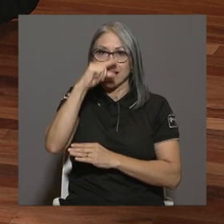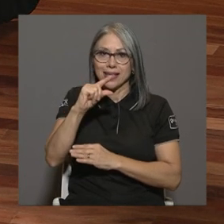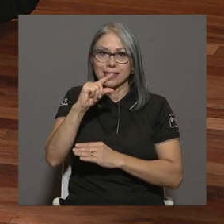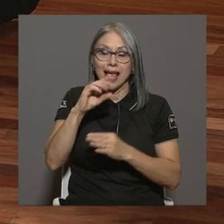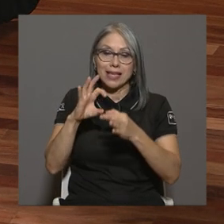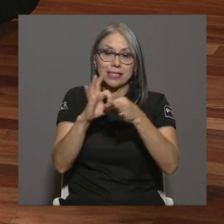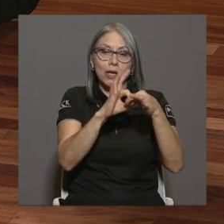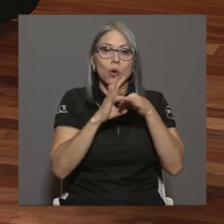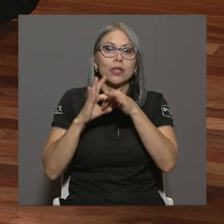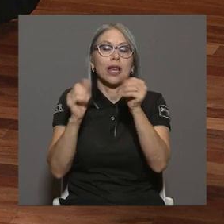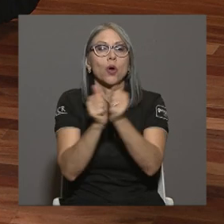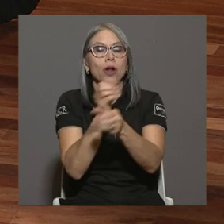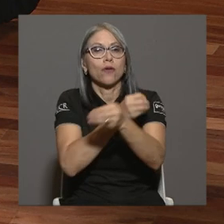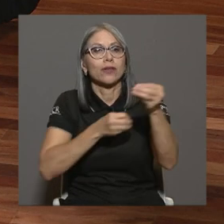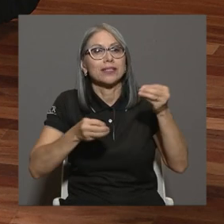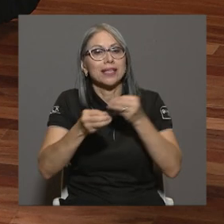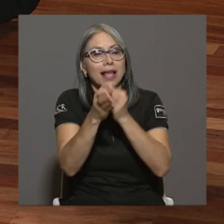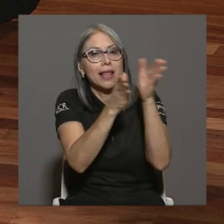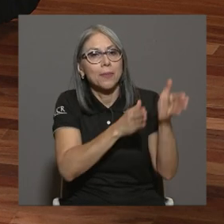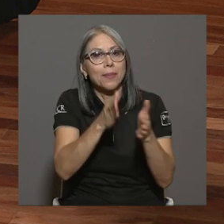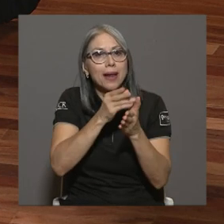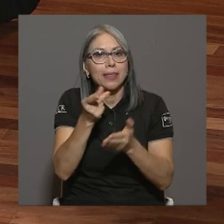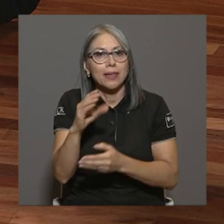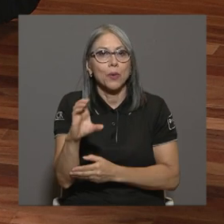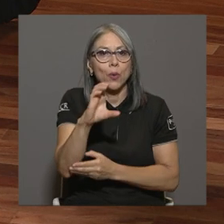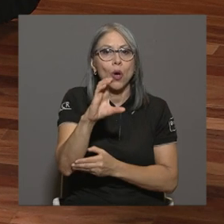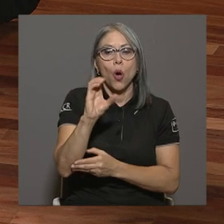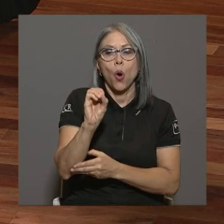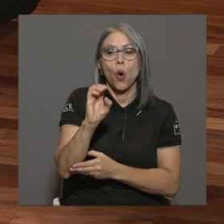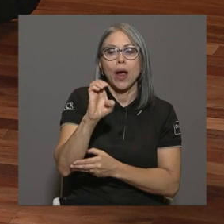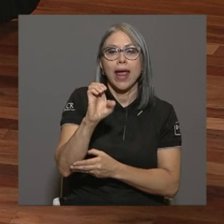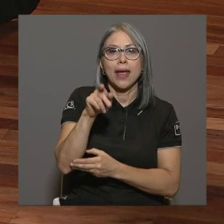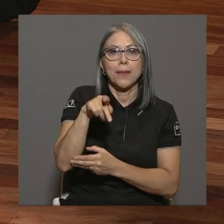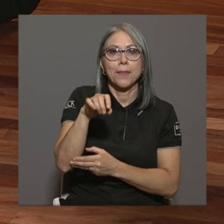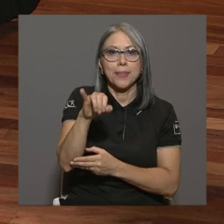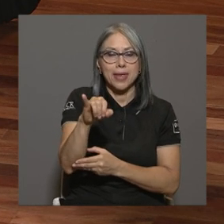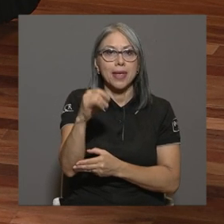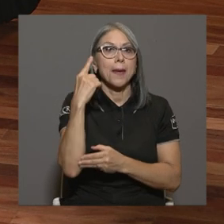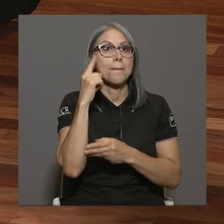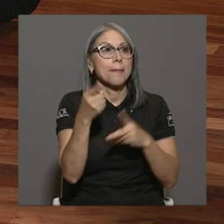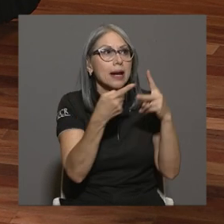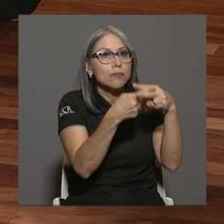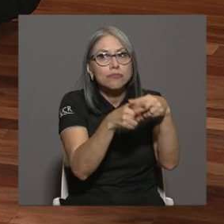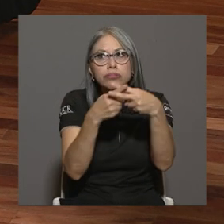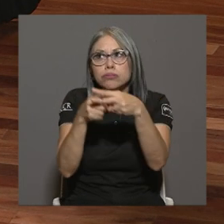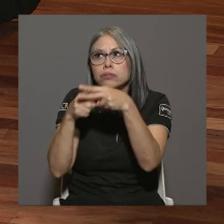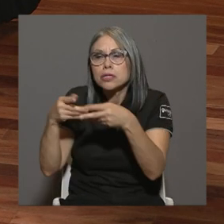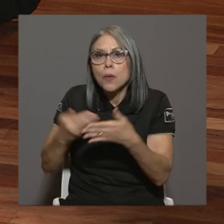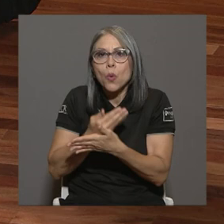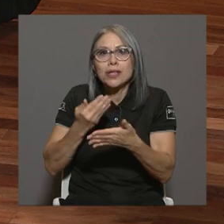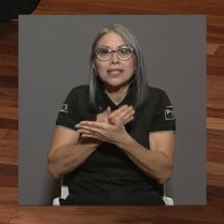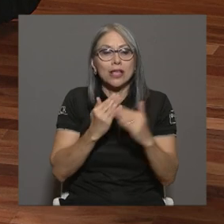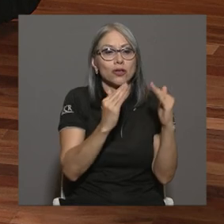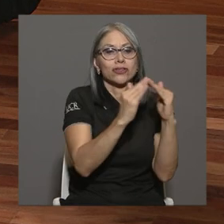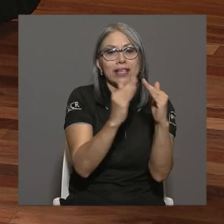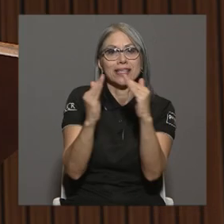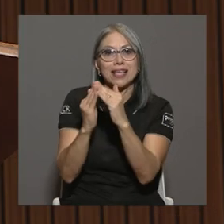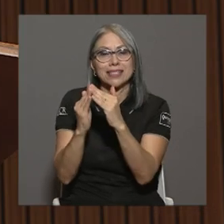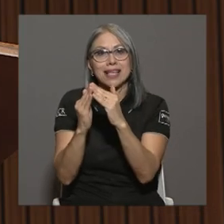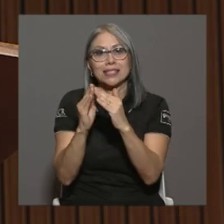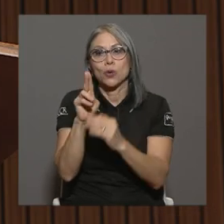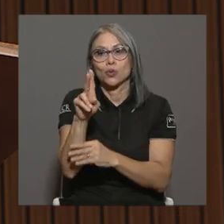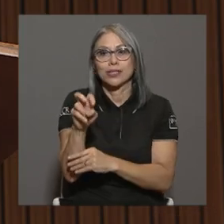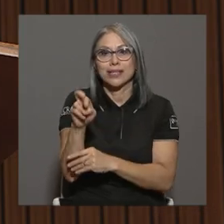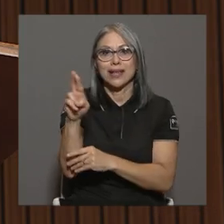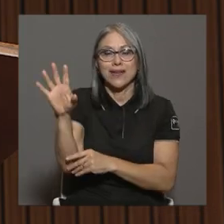Ejecutora del Plan de Inversiones, OEPI, las gestiones de remodelación de las residencias de la sede del Atlántico y